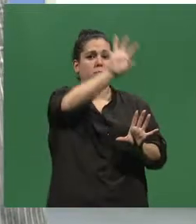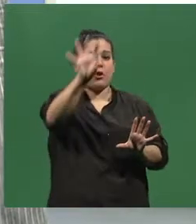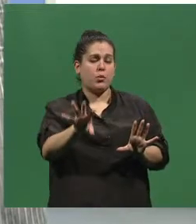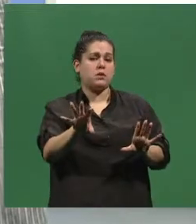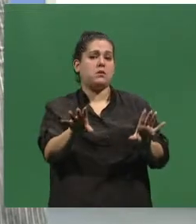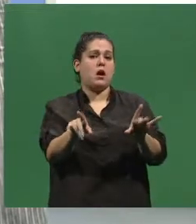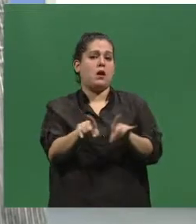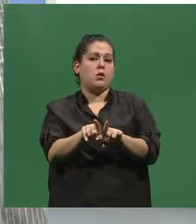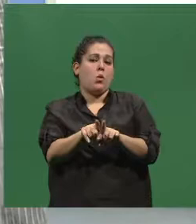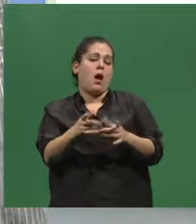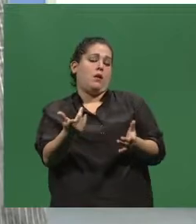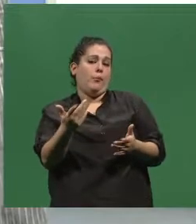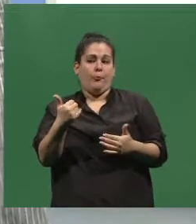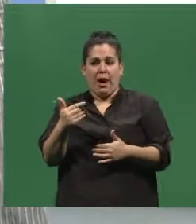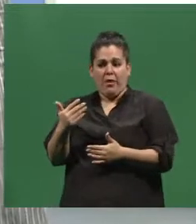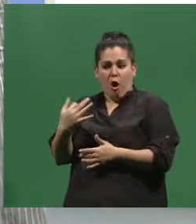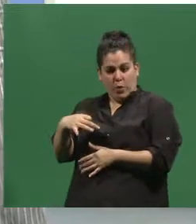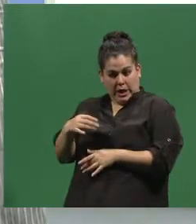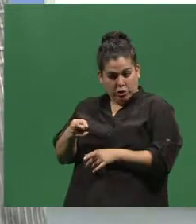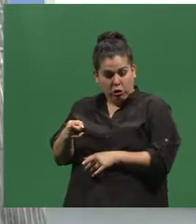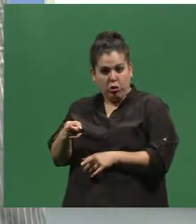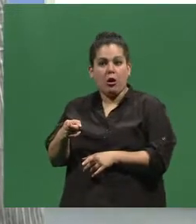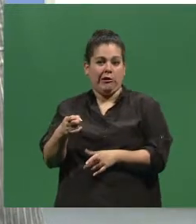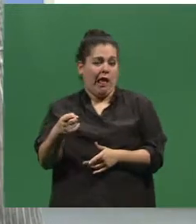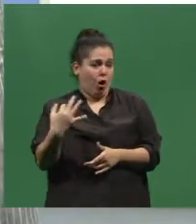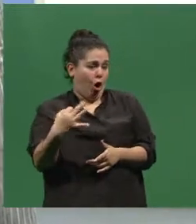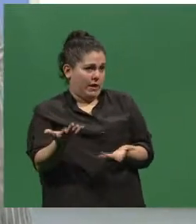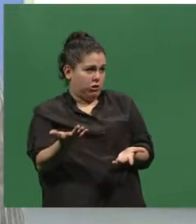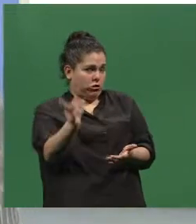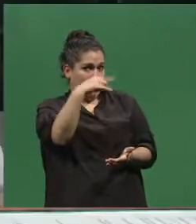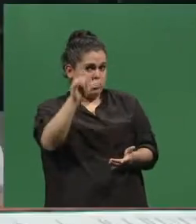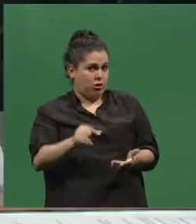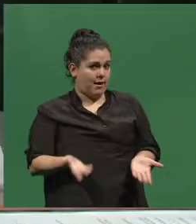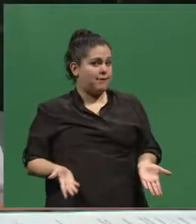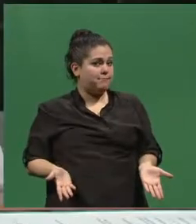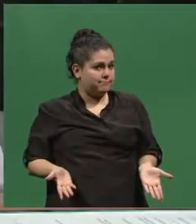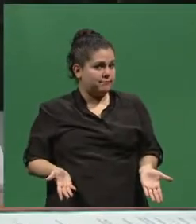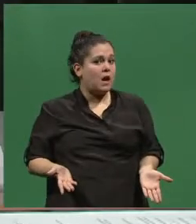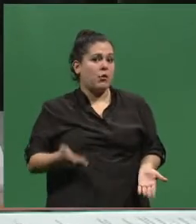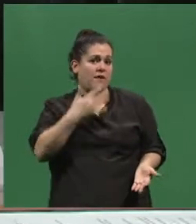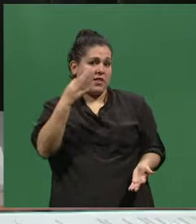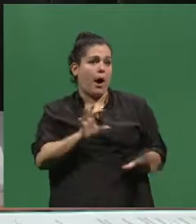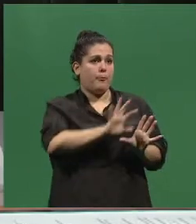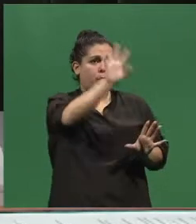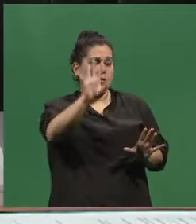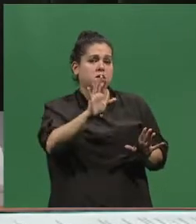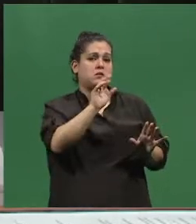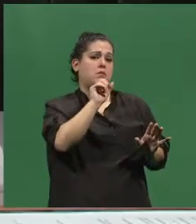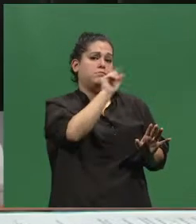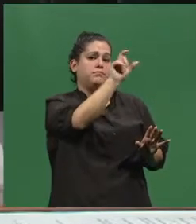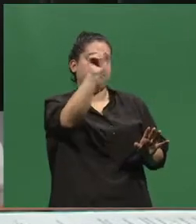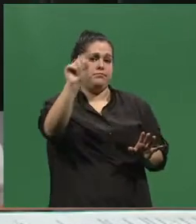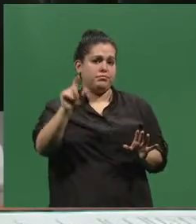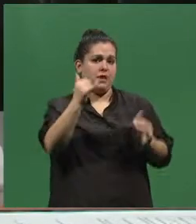donde... O sea, si puede ser obligatorio. Claro, si puede ser la adhesión claro, que sea obligatoria. a nivel nacional, ¿Abogado? sí o sí, porque Sí, si bien cada provincia tiene su